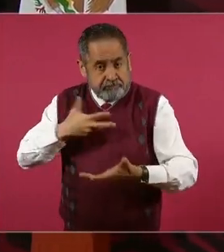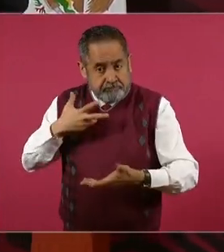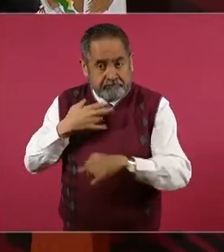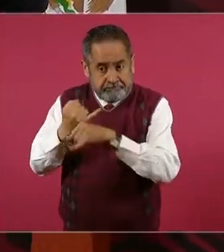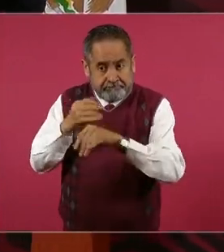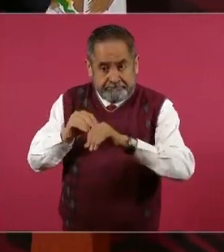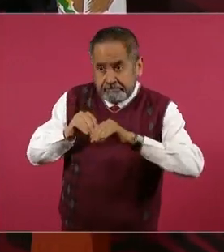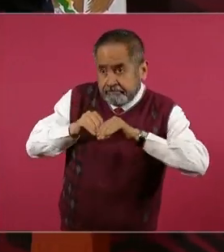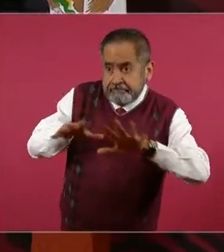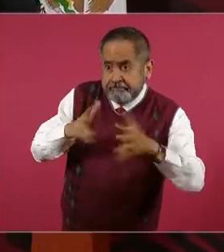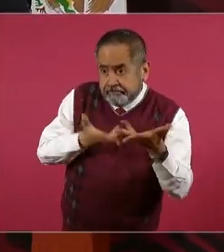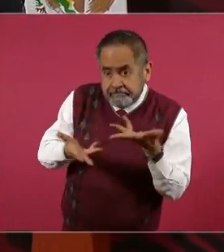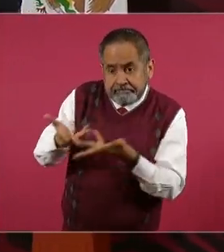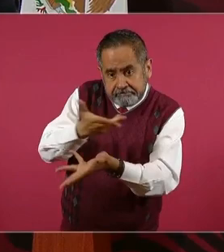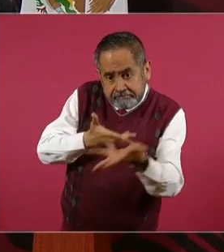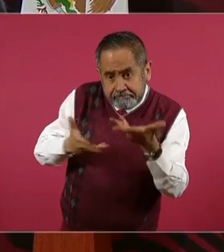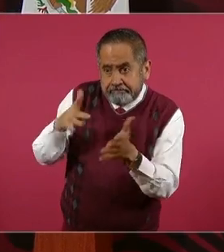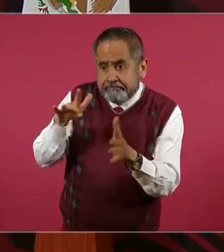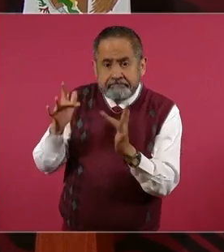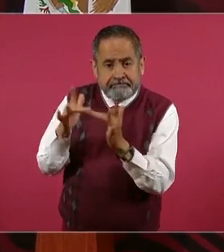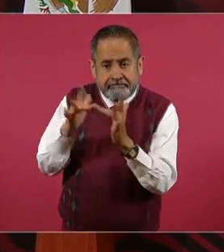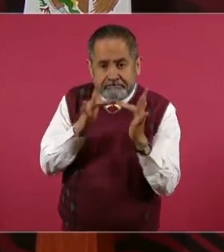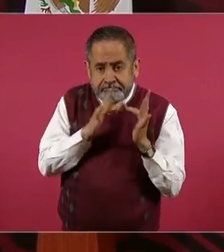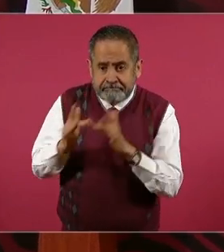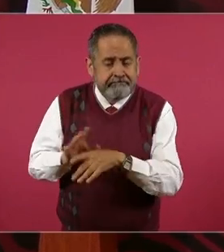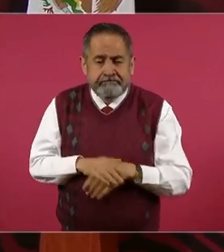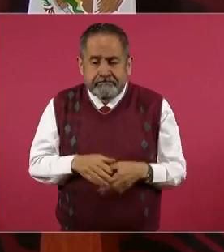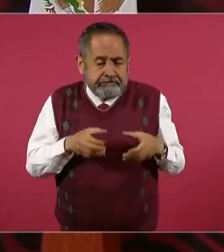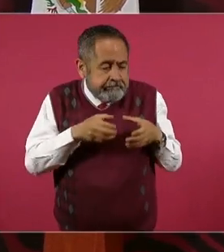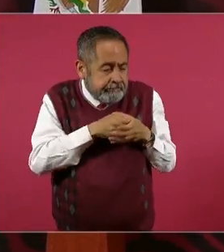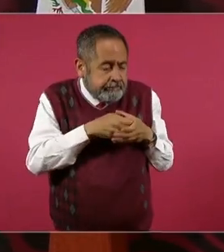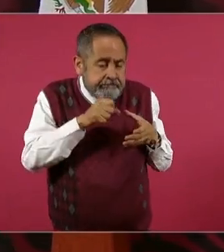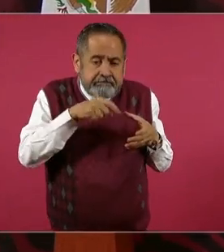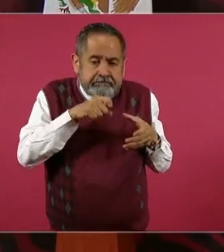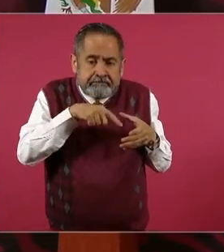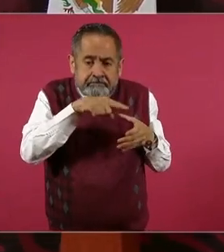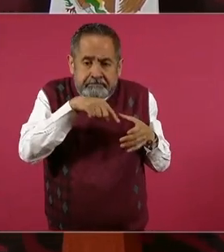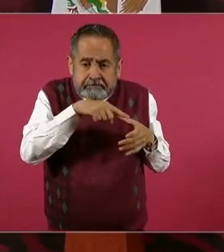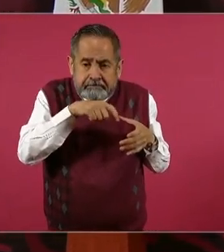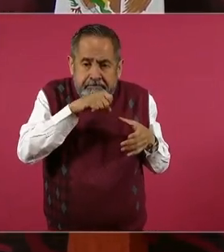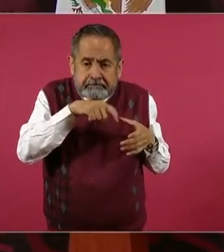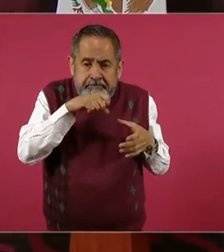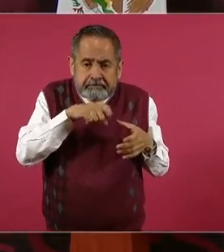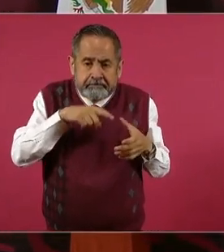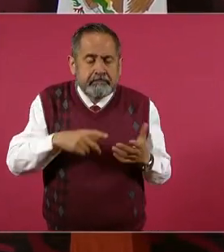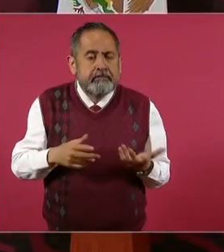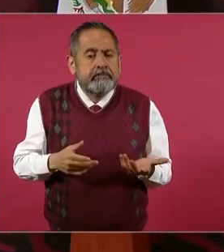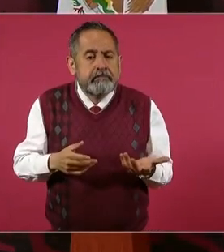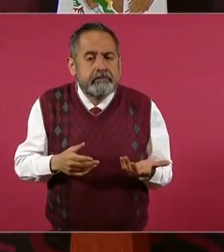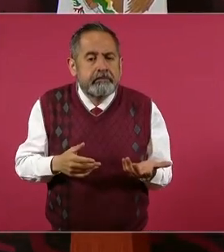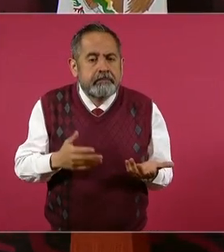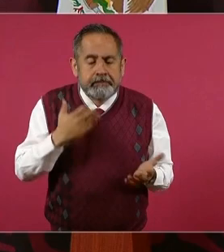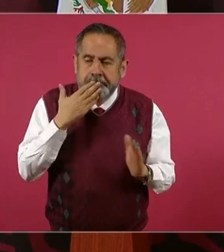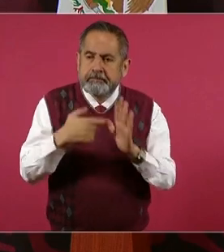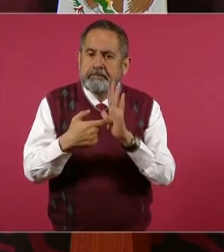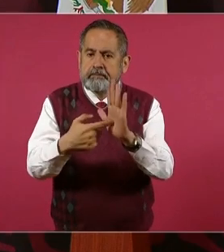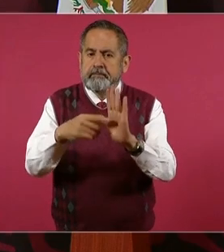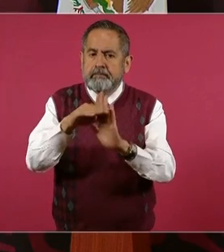que interactúa en ciertas redes sociales. Y esto es muy bueno